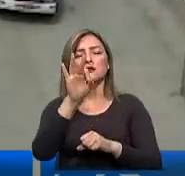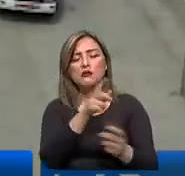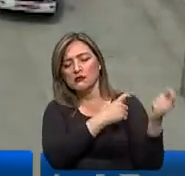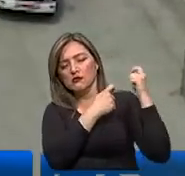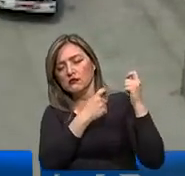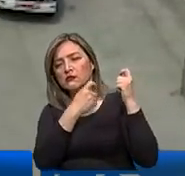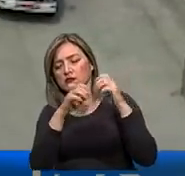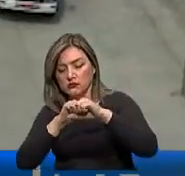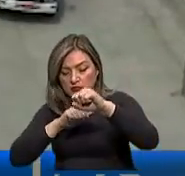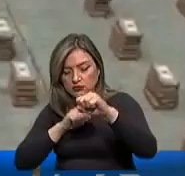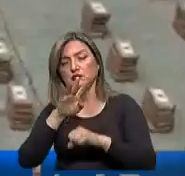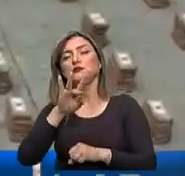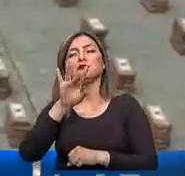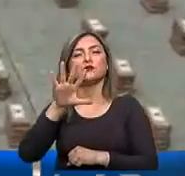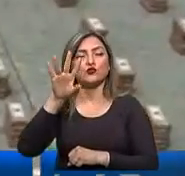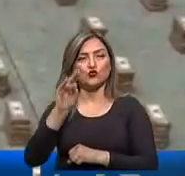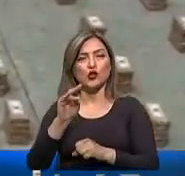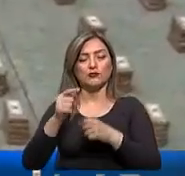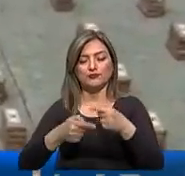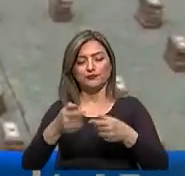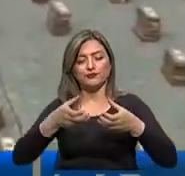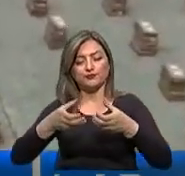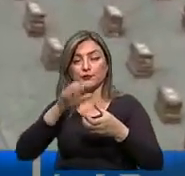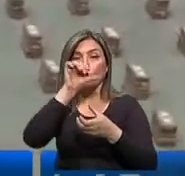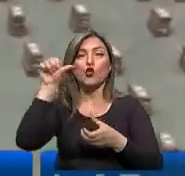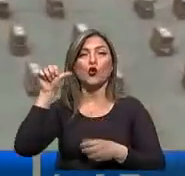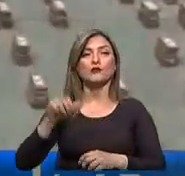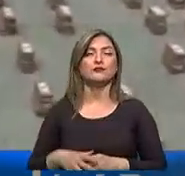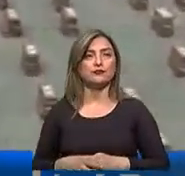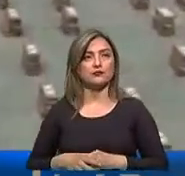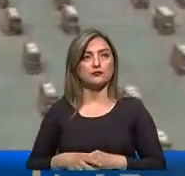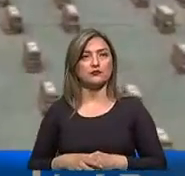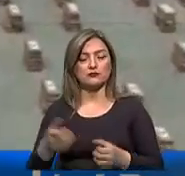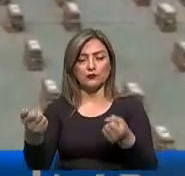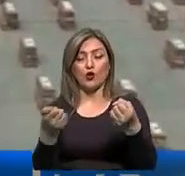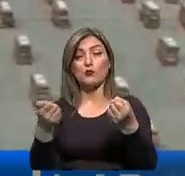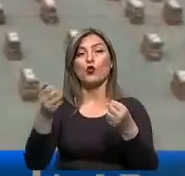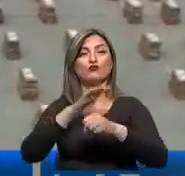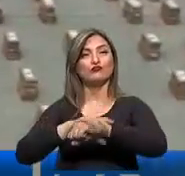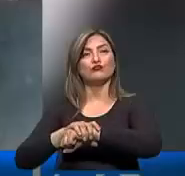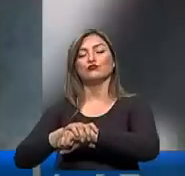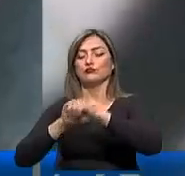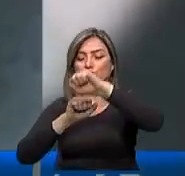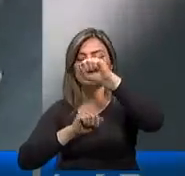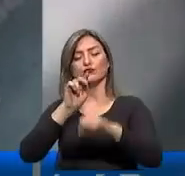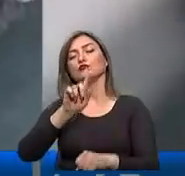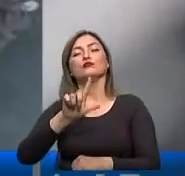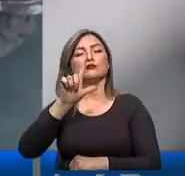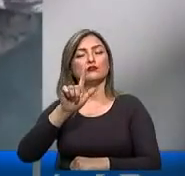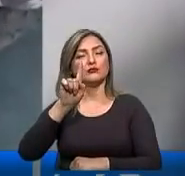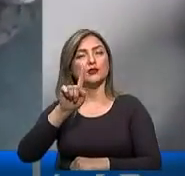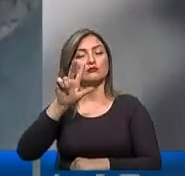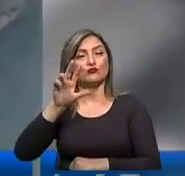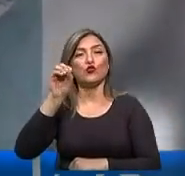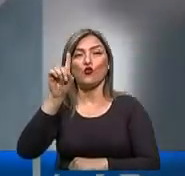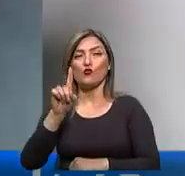que contenían 857 paquetes con droga. También se retuvo un camión en el cual se encontraron 1.301 paquetes